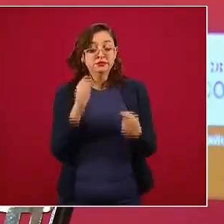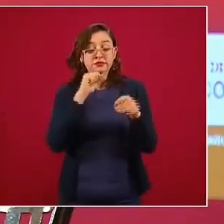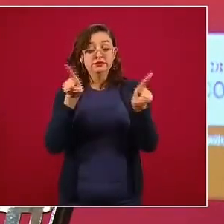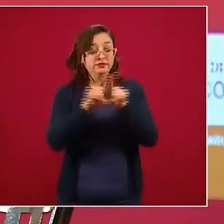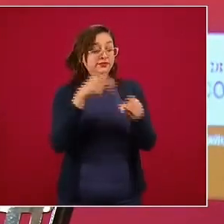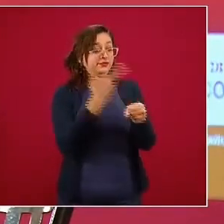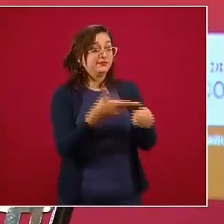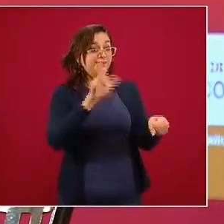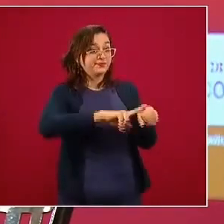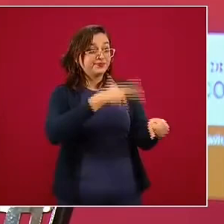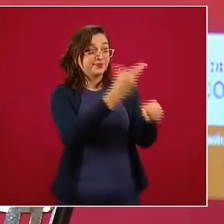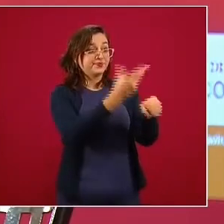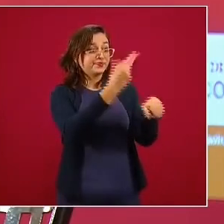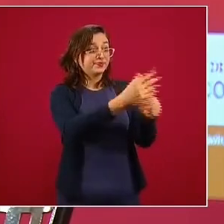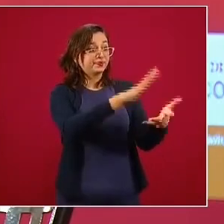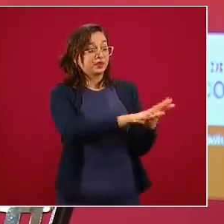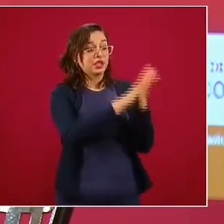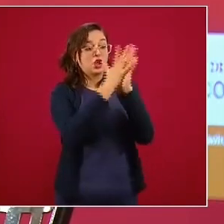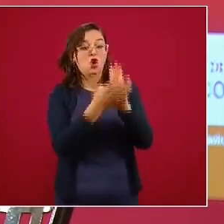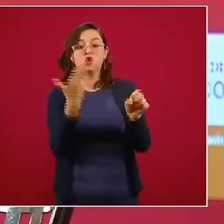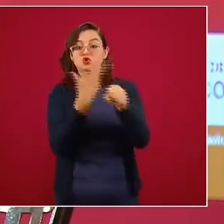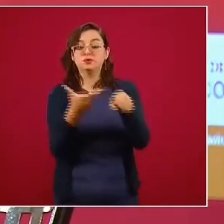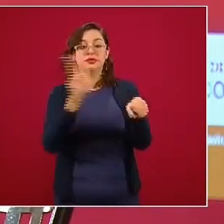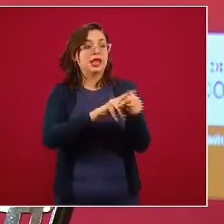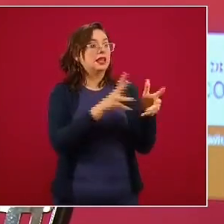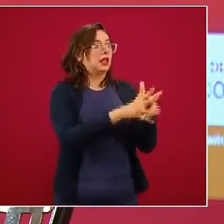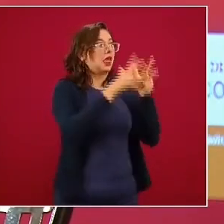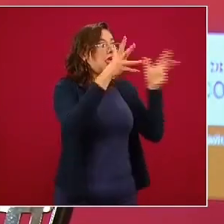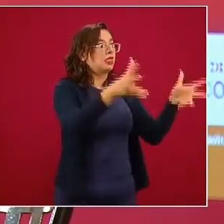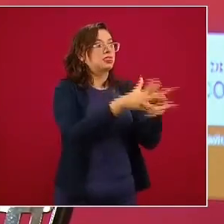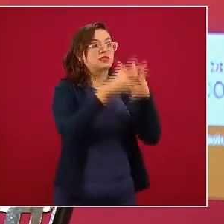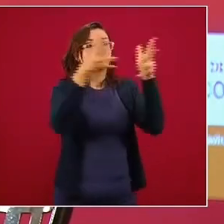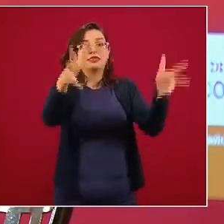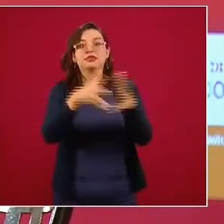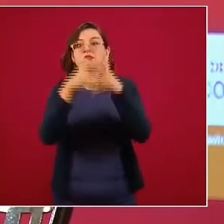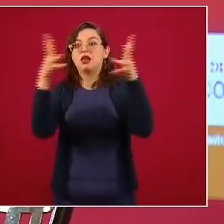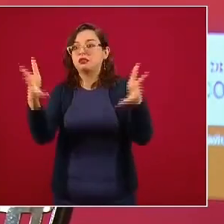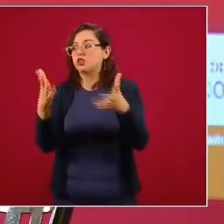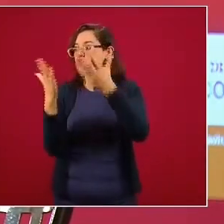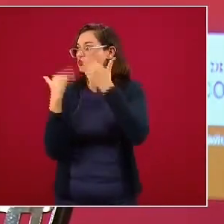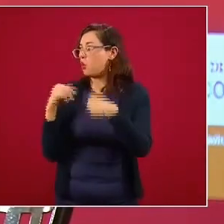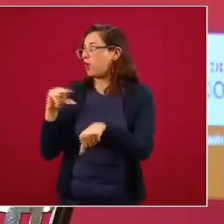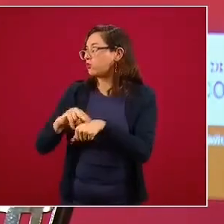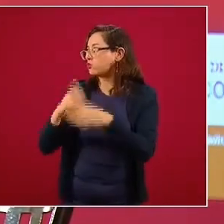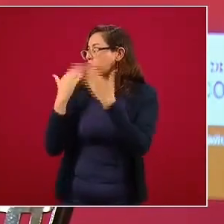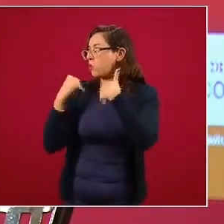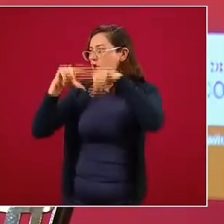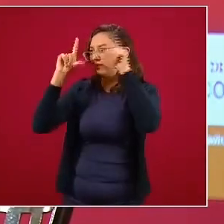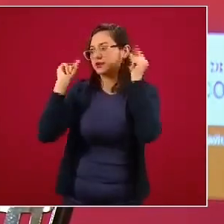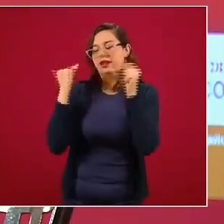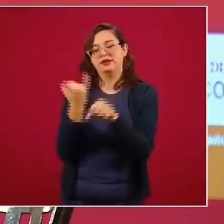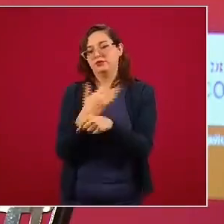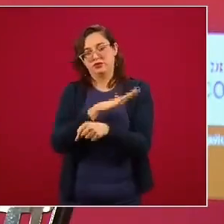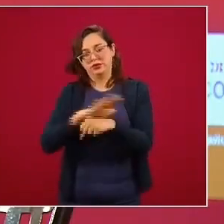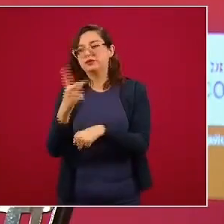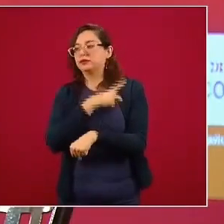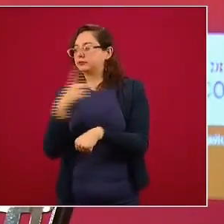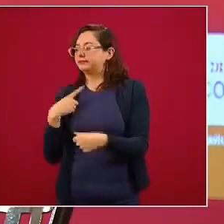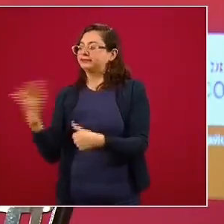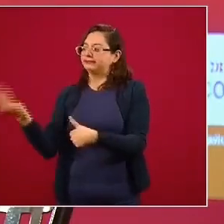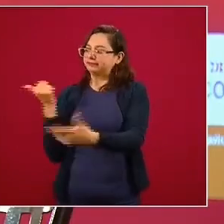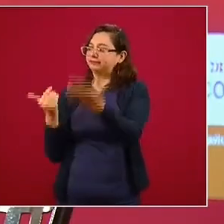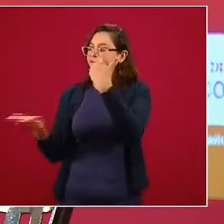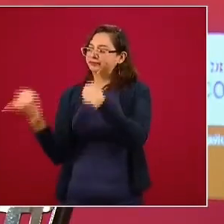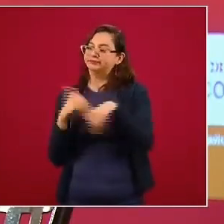reconversiones hospitalarias, no podemos crecer los hospitales si no están las personas profesionales. Entonces seguimos. Esta es la convocatoria de médicas y